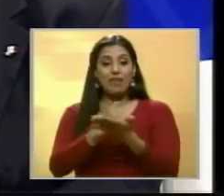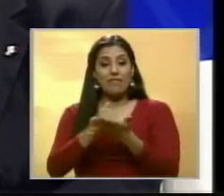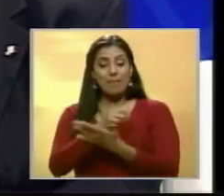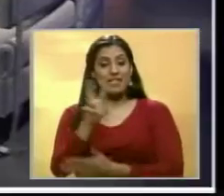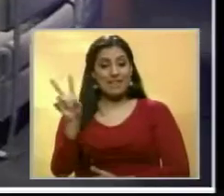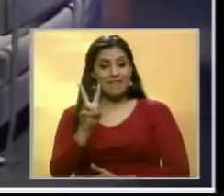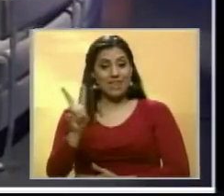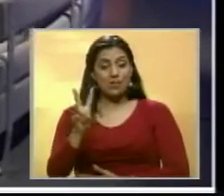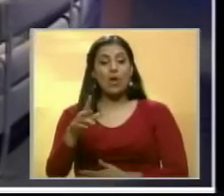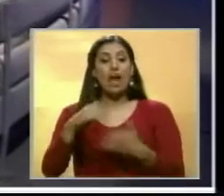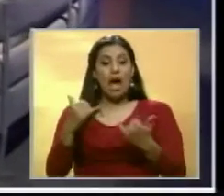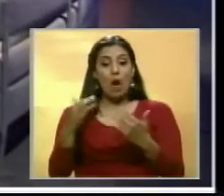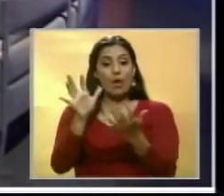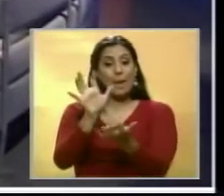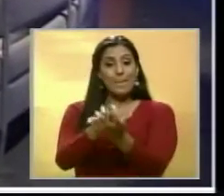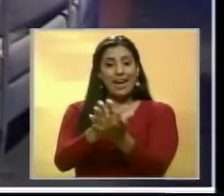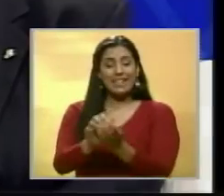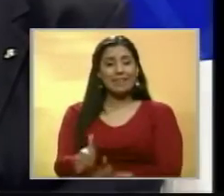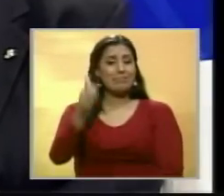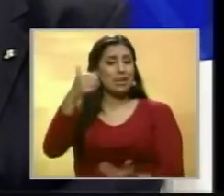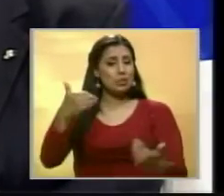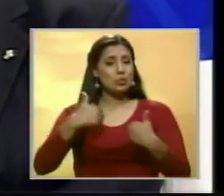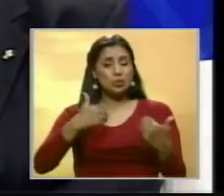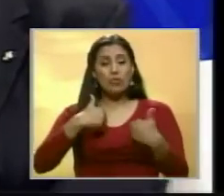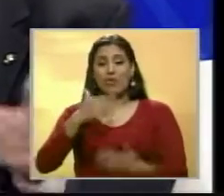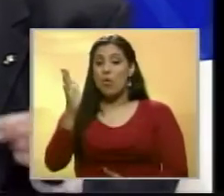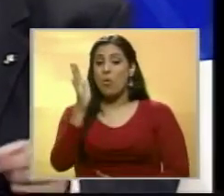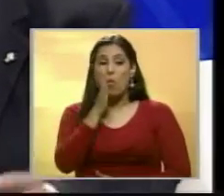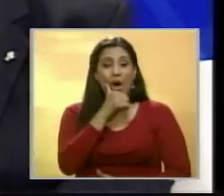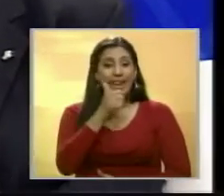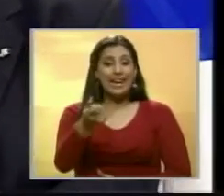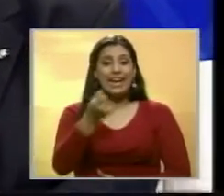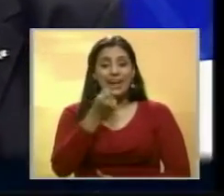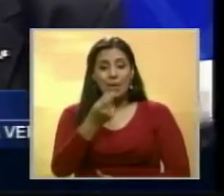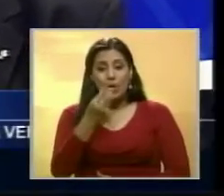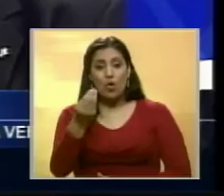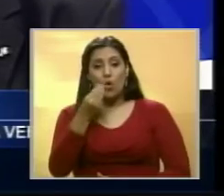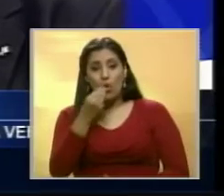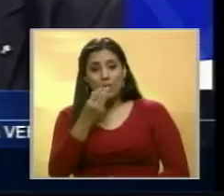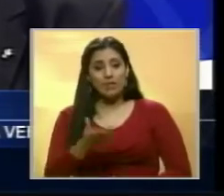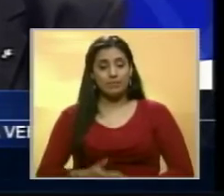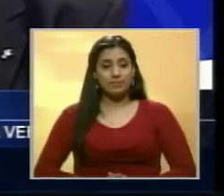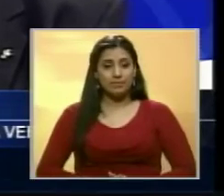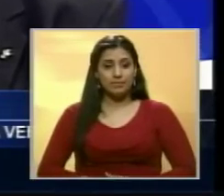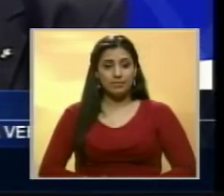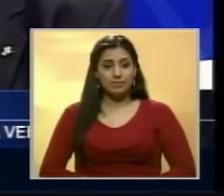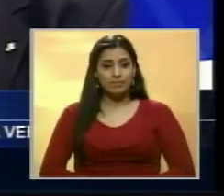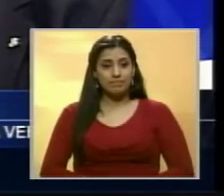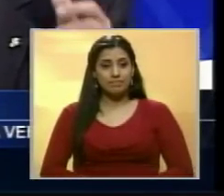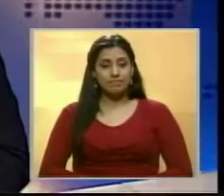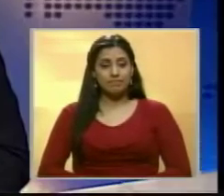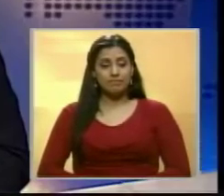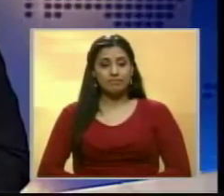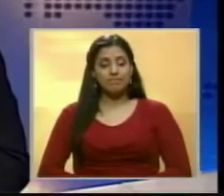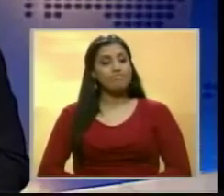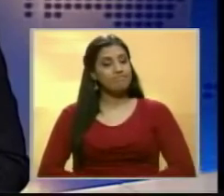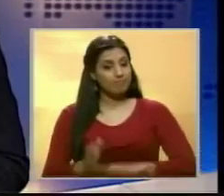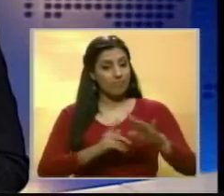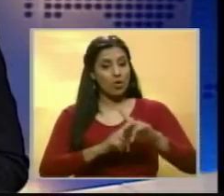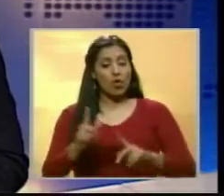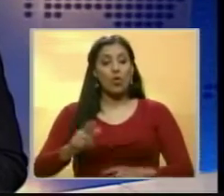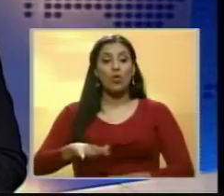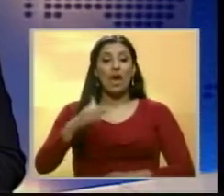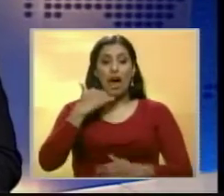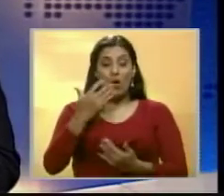Farmacéutica Venezolana, el Estado Nueva Esparta sufre el más alto índice de escasez de medicamentos. El